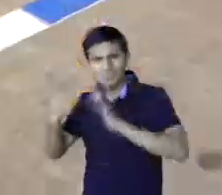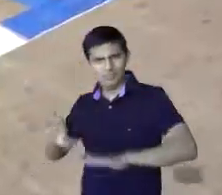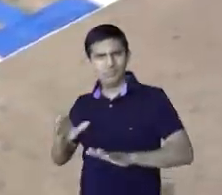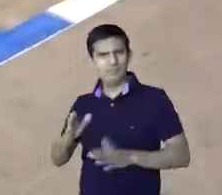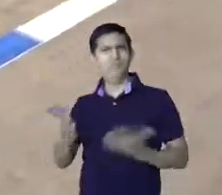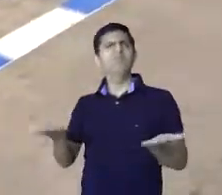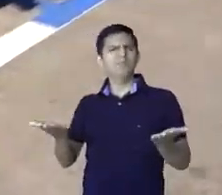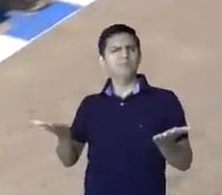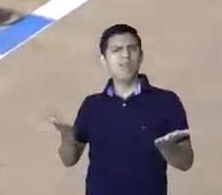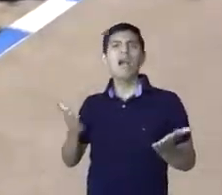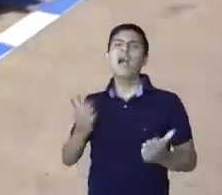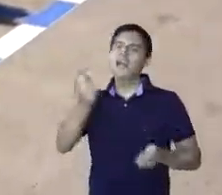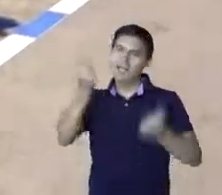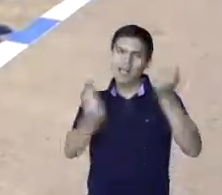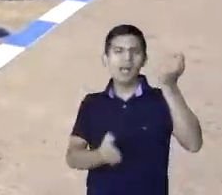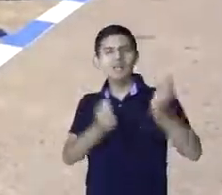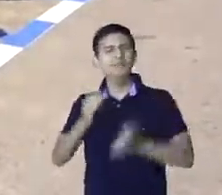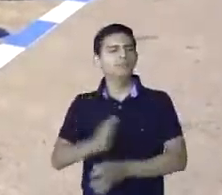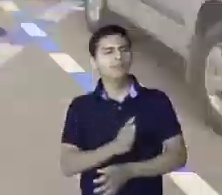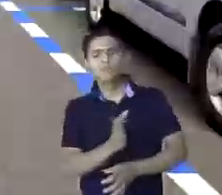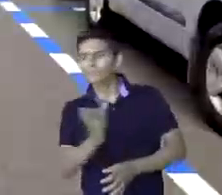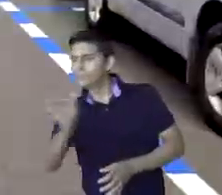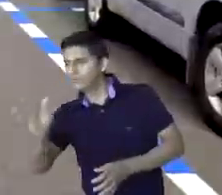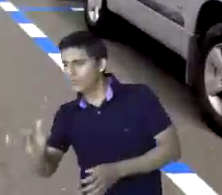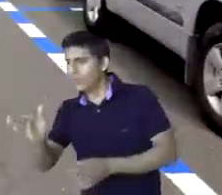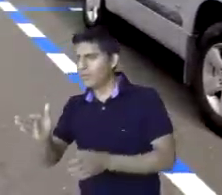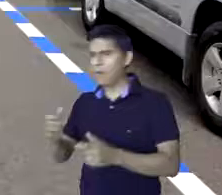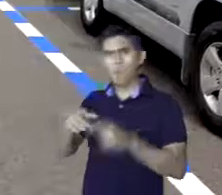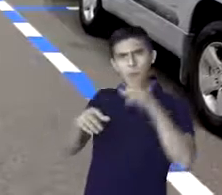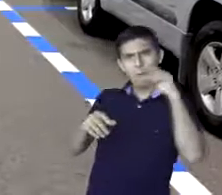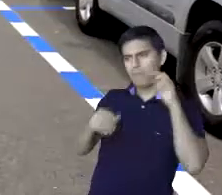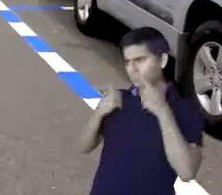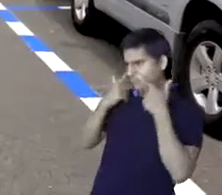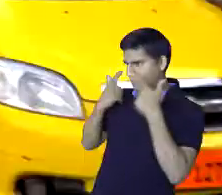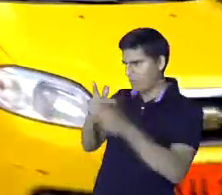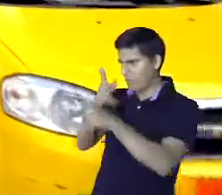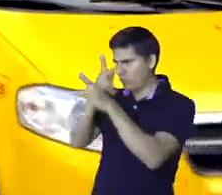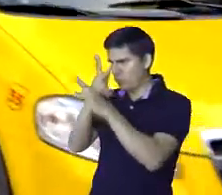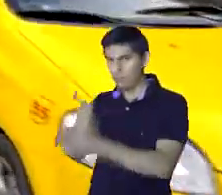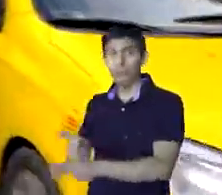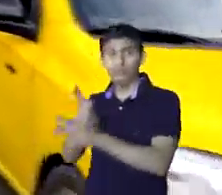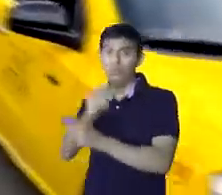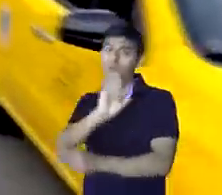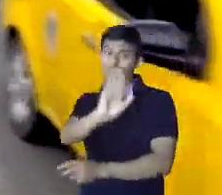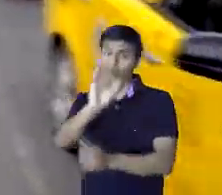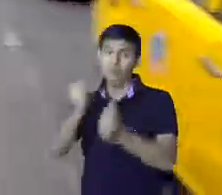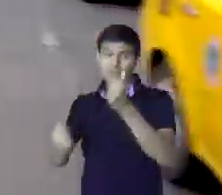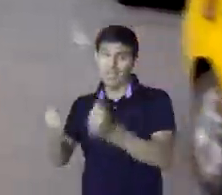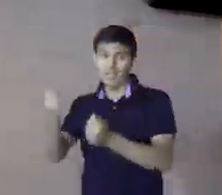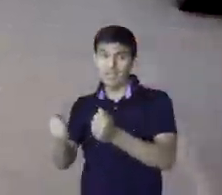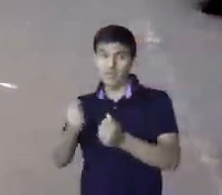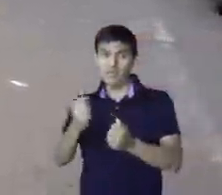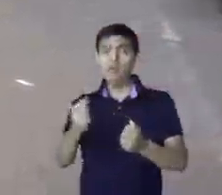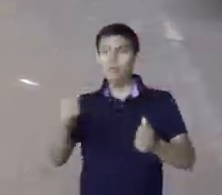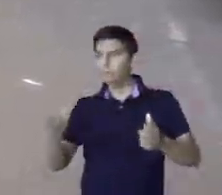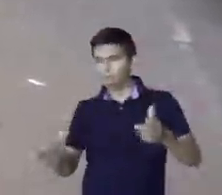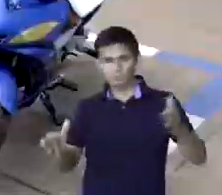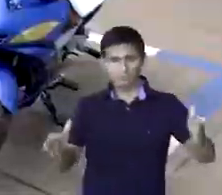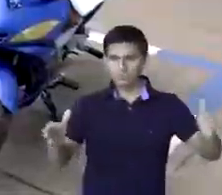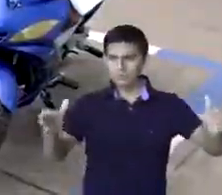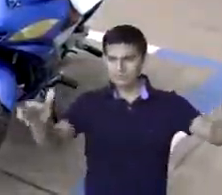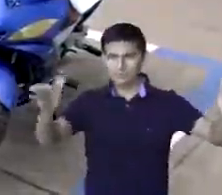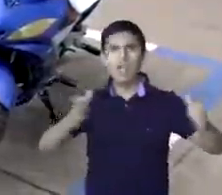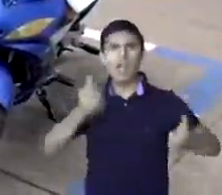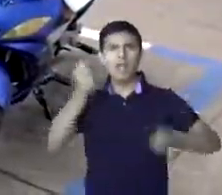señalizadas. Estos espacios brindarán seguridad a tu vehículo al momento de estacionar, generando orden y fluidez para el tránsito